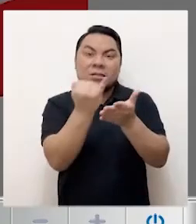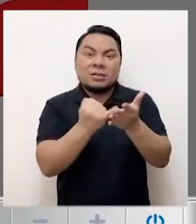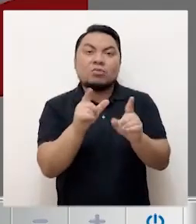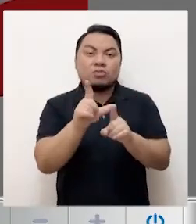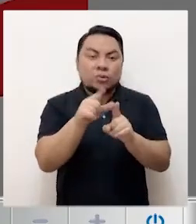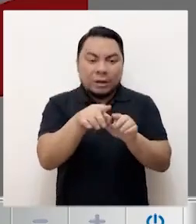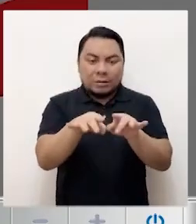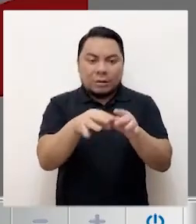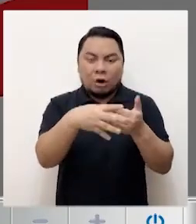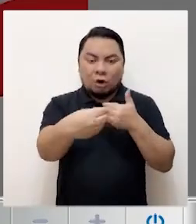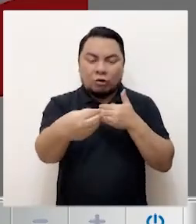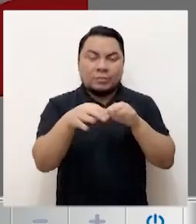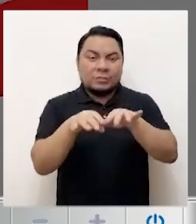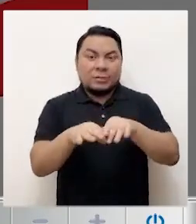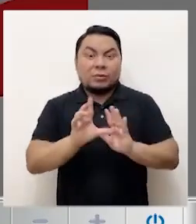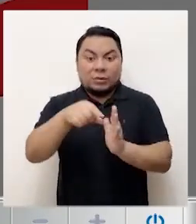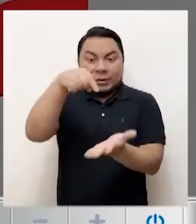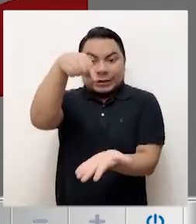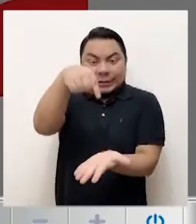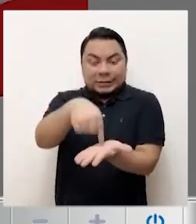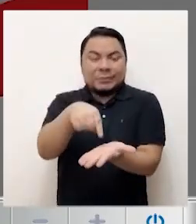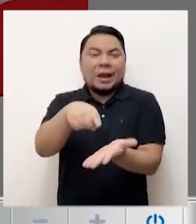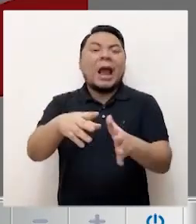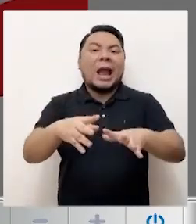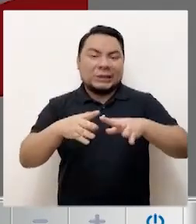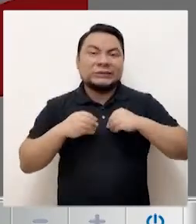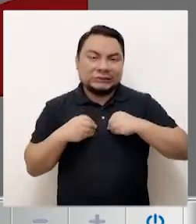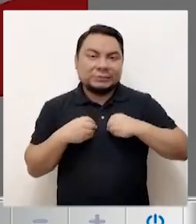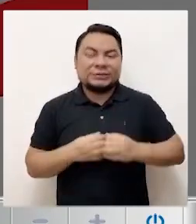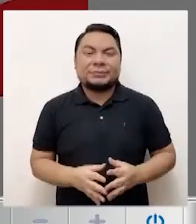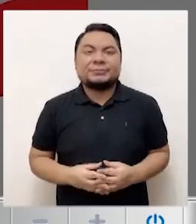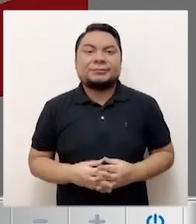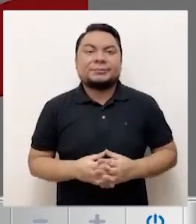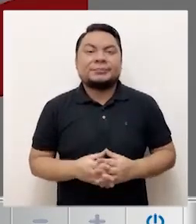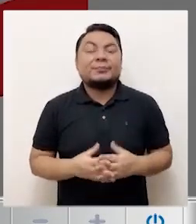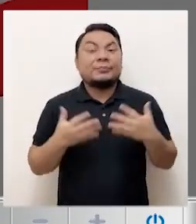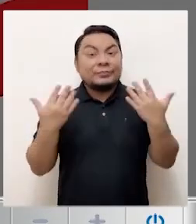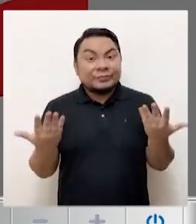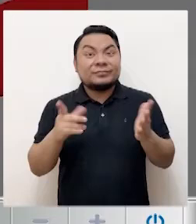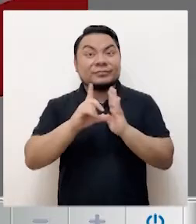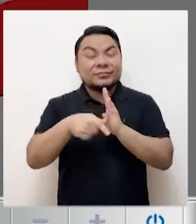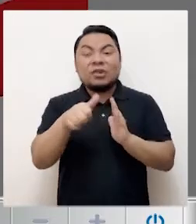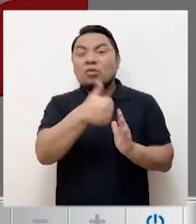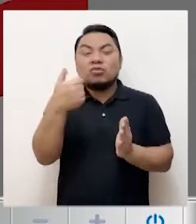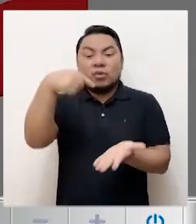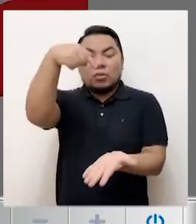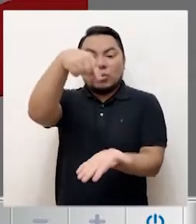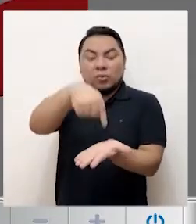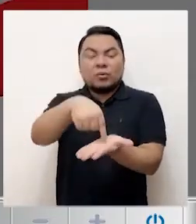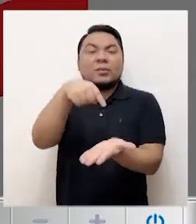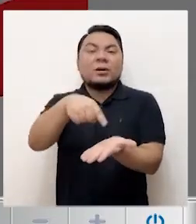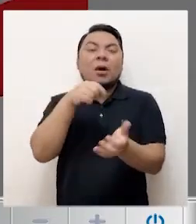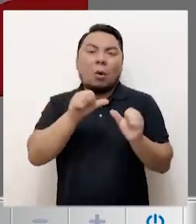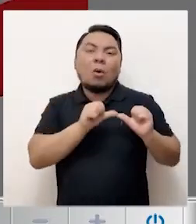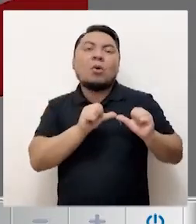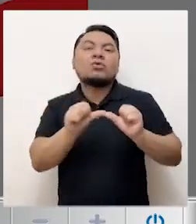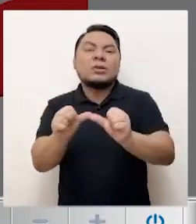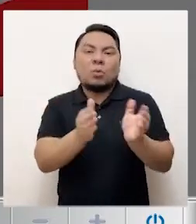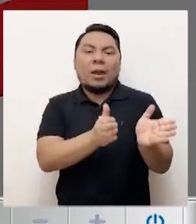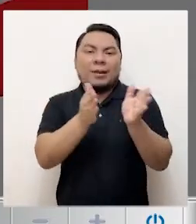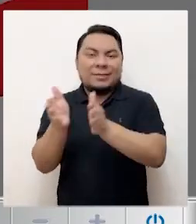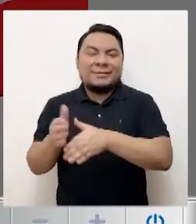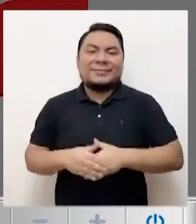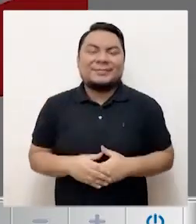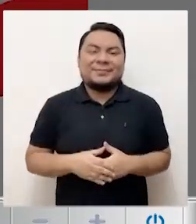Seguidamente, haga clic en el botón Acepto condiciones. y luego haga otro clic en el botón